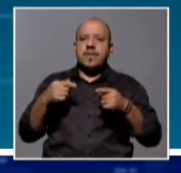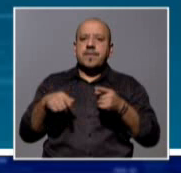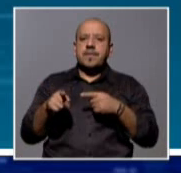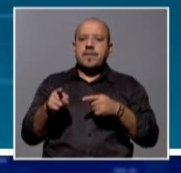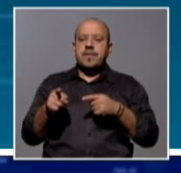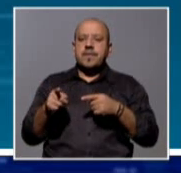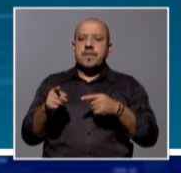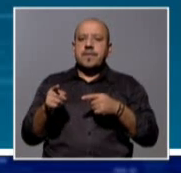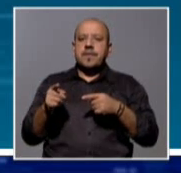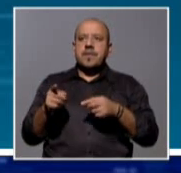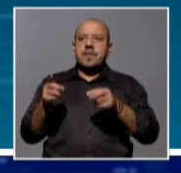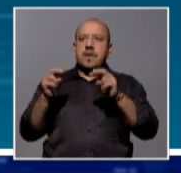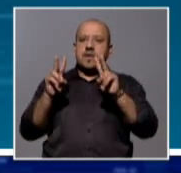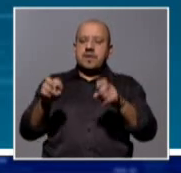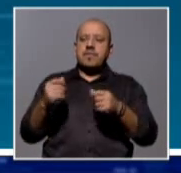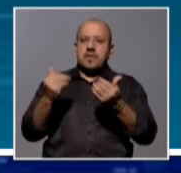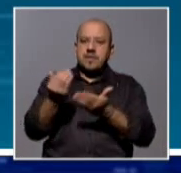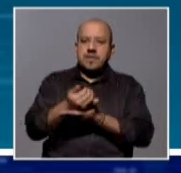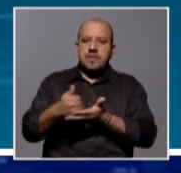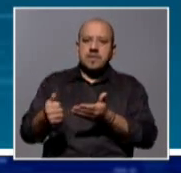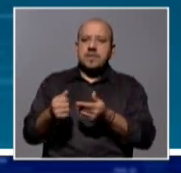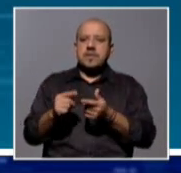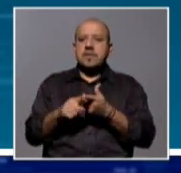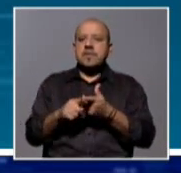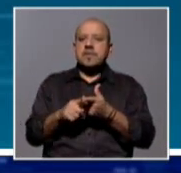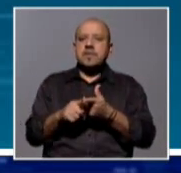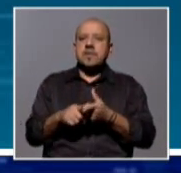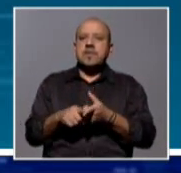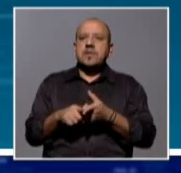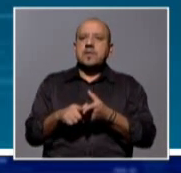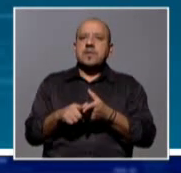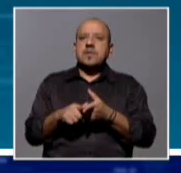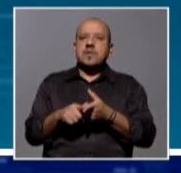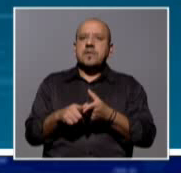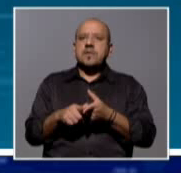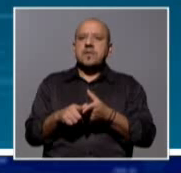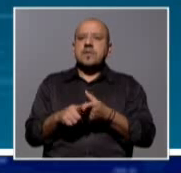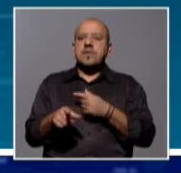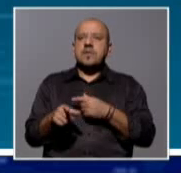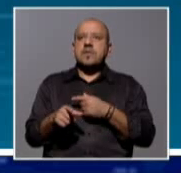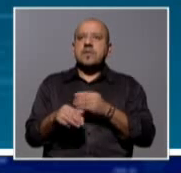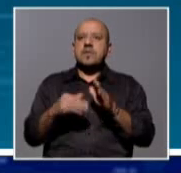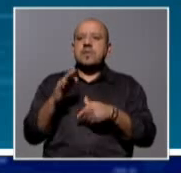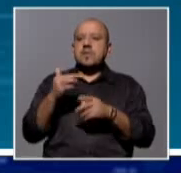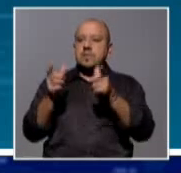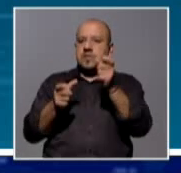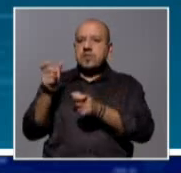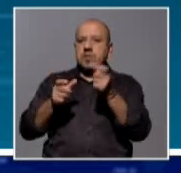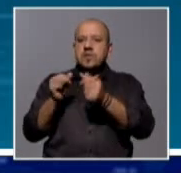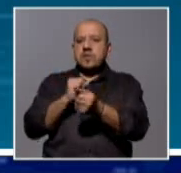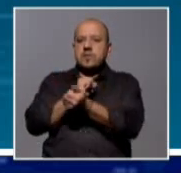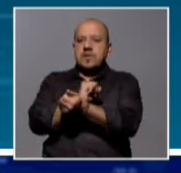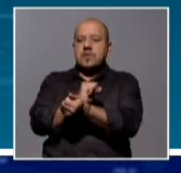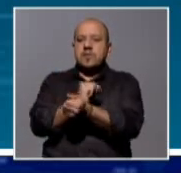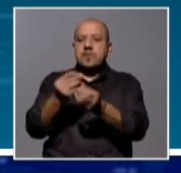vinculada al tema del despojo, de las humillaciones que hemos vivido y que han vivido particularmente los presos y los desaparecidos,